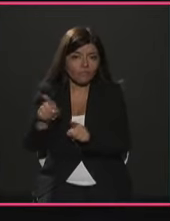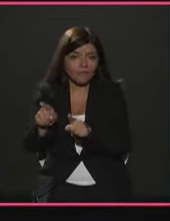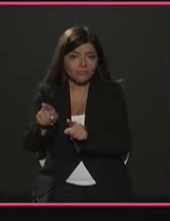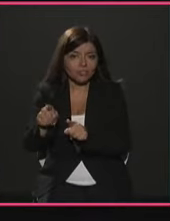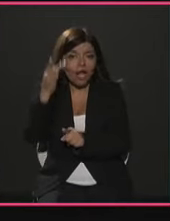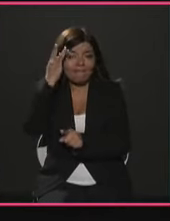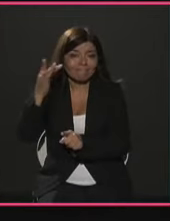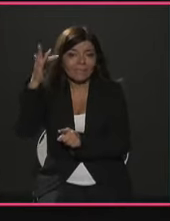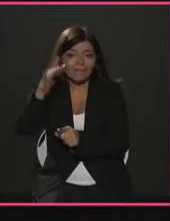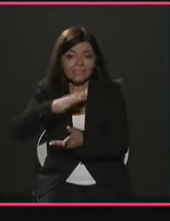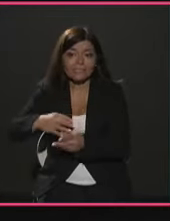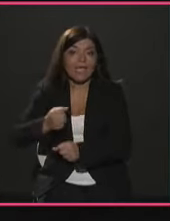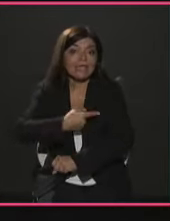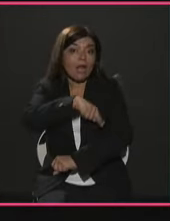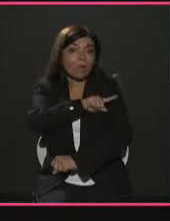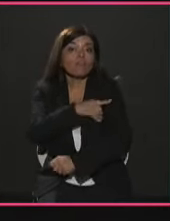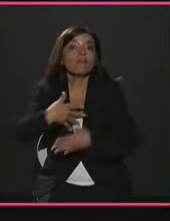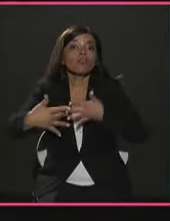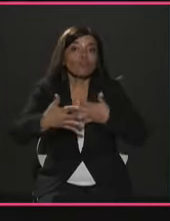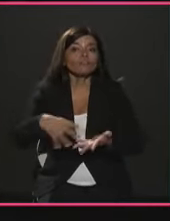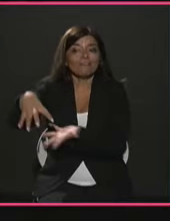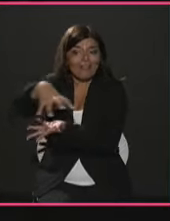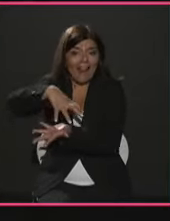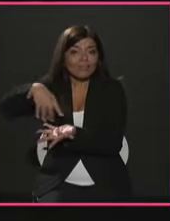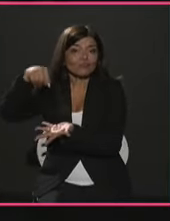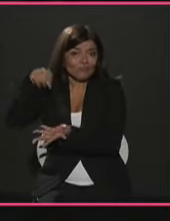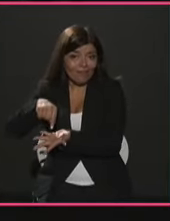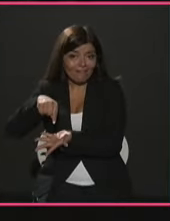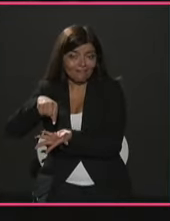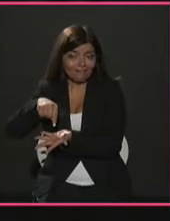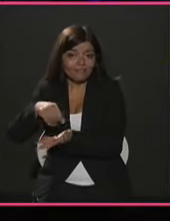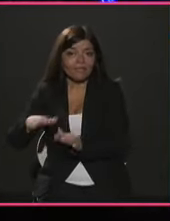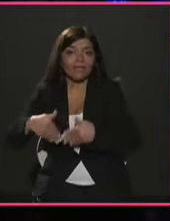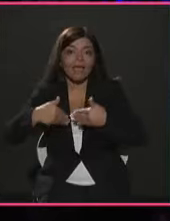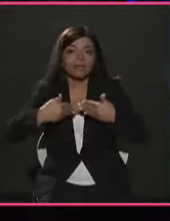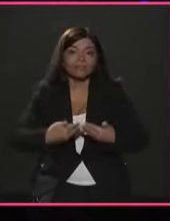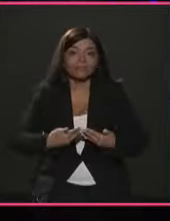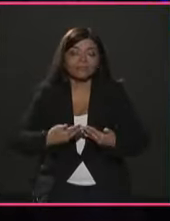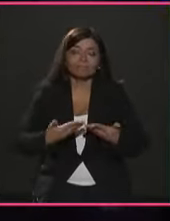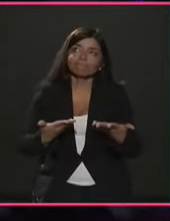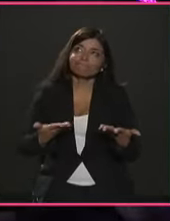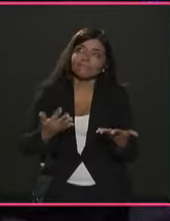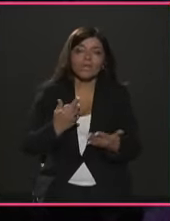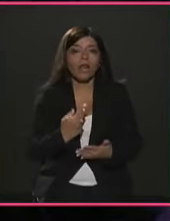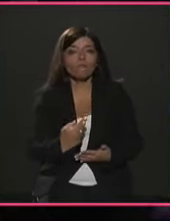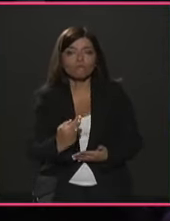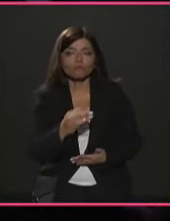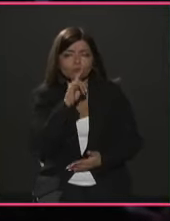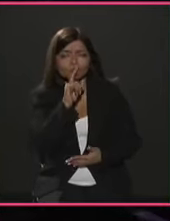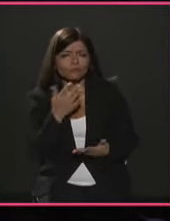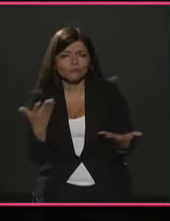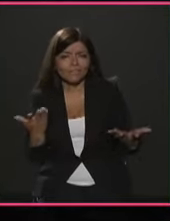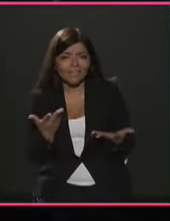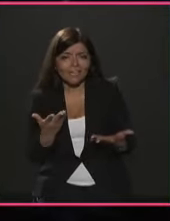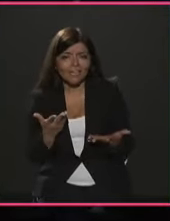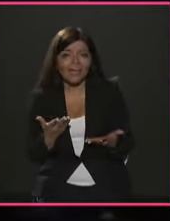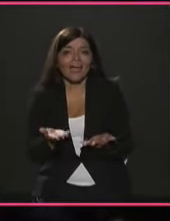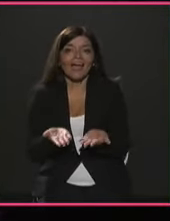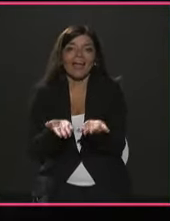la inteligencia Y también está el poder por tanto preguntarnos acerca del futuro